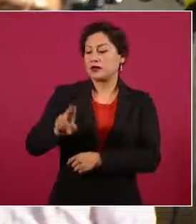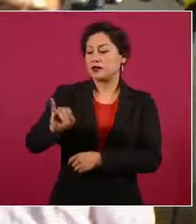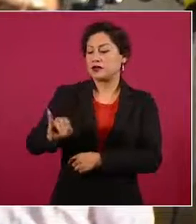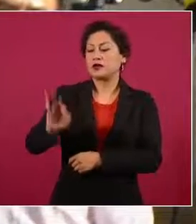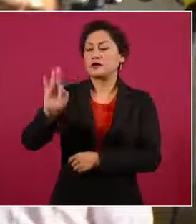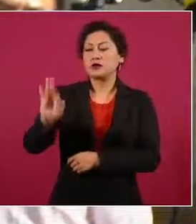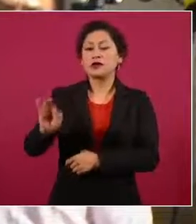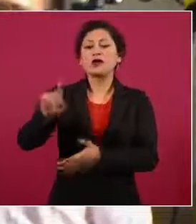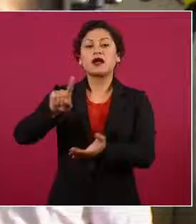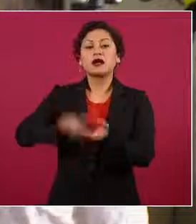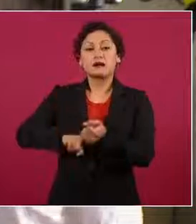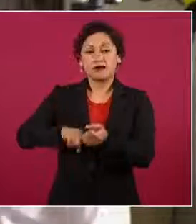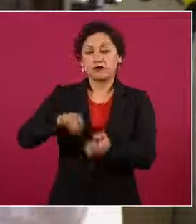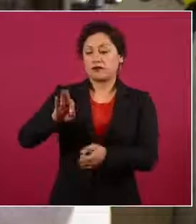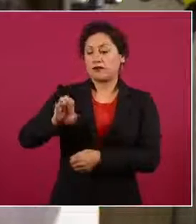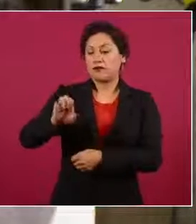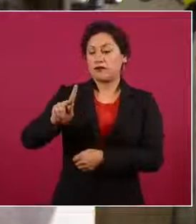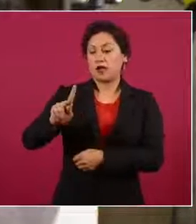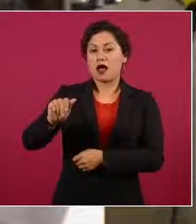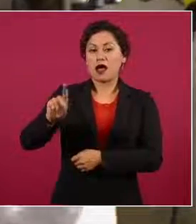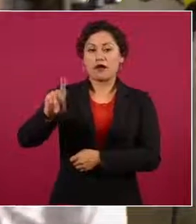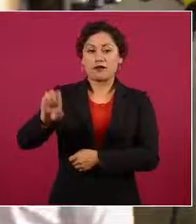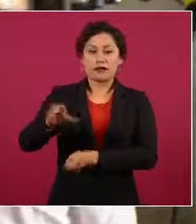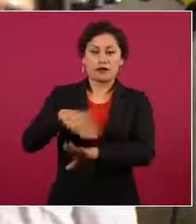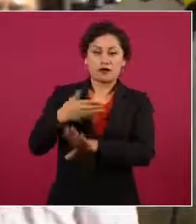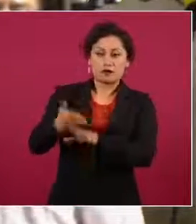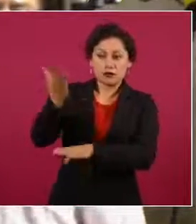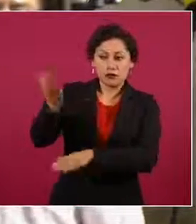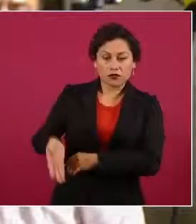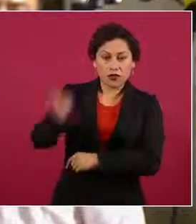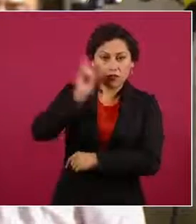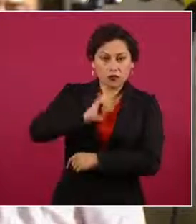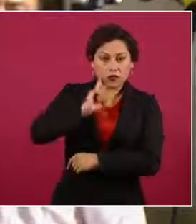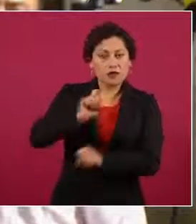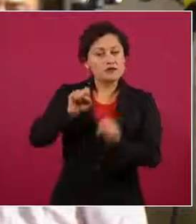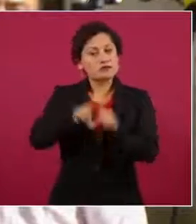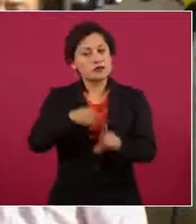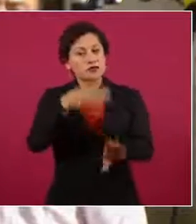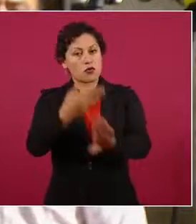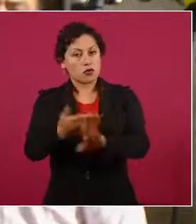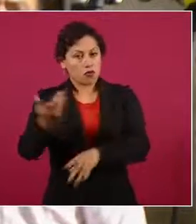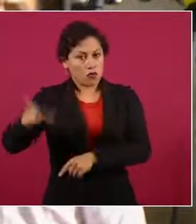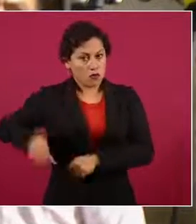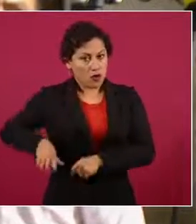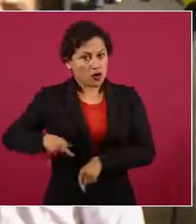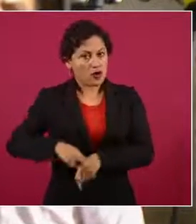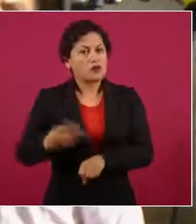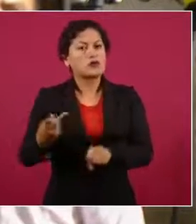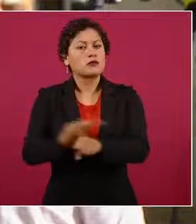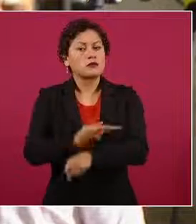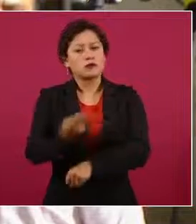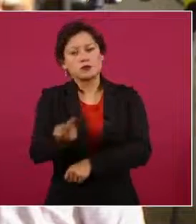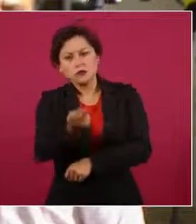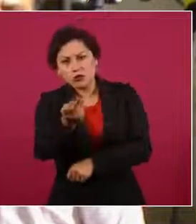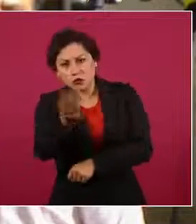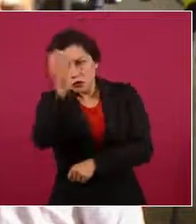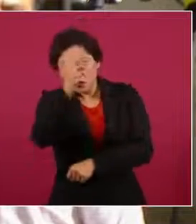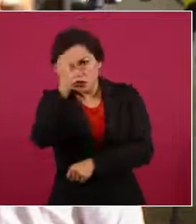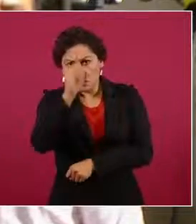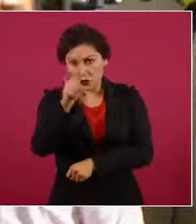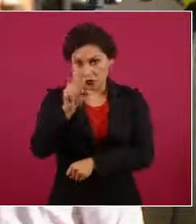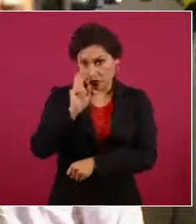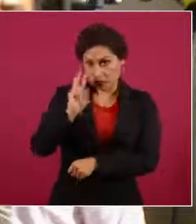la Fiscalía, de la FEPADE, en contra de Alejandro del Moral y el gobernador Alfredo del Mazo? ¿Usted ve con buenos ojos la candidatura de